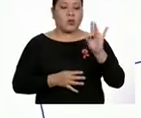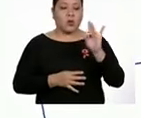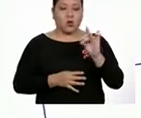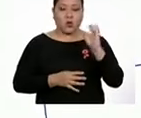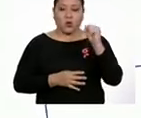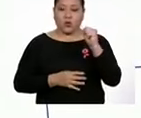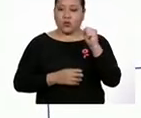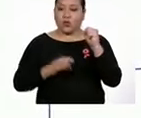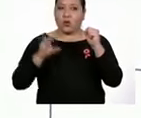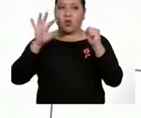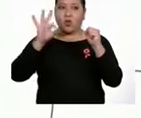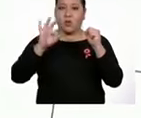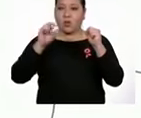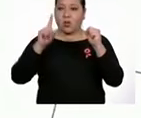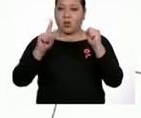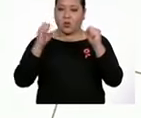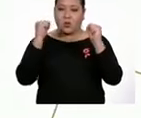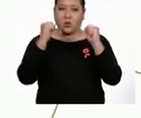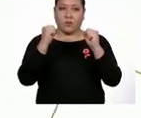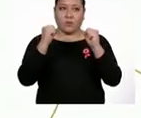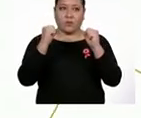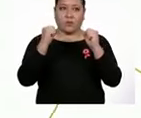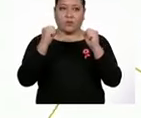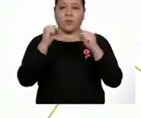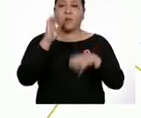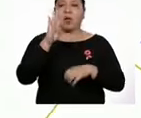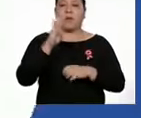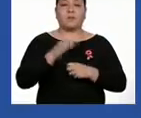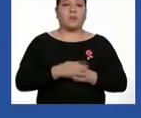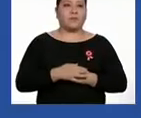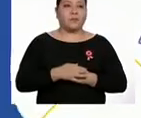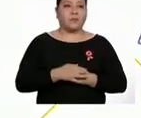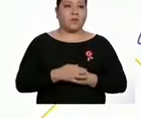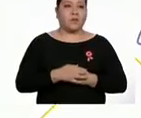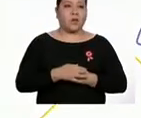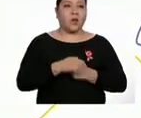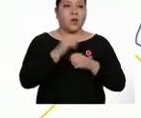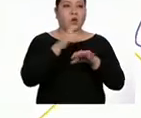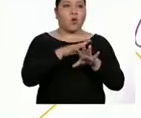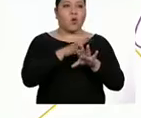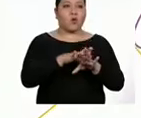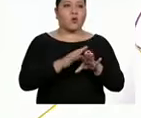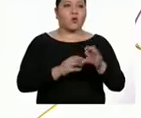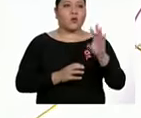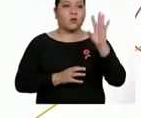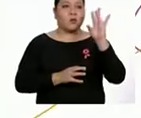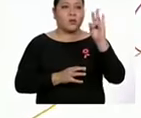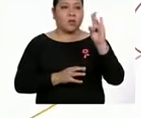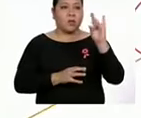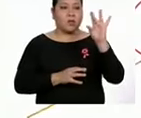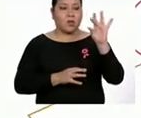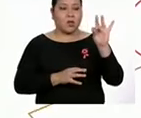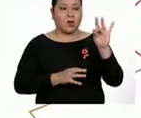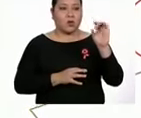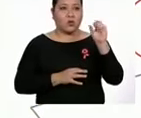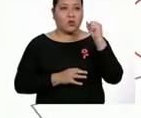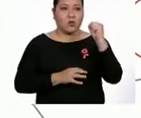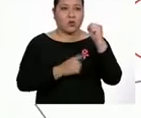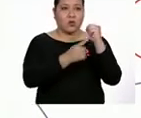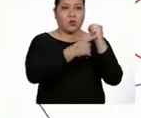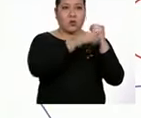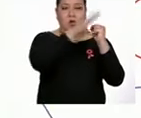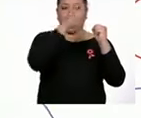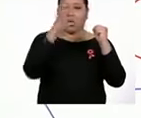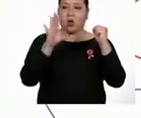91 y lo representamos con la letra B. Y en julio fue de 78 a 89,